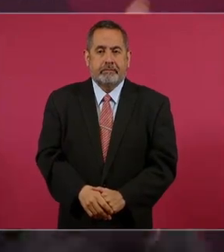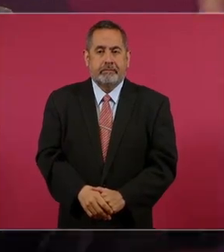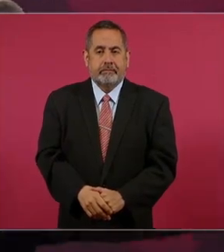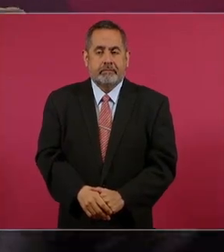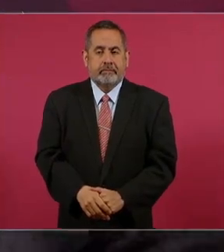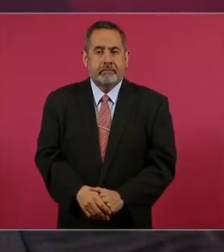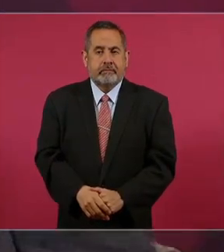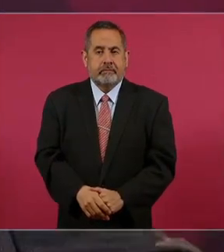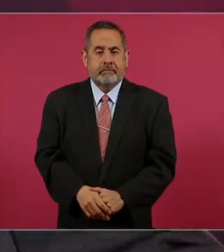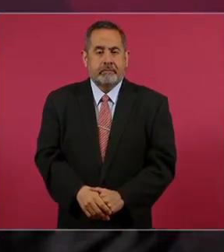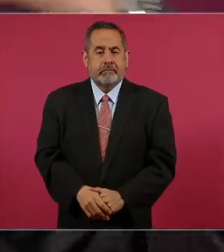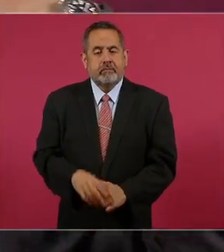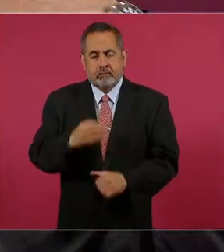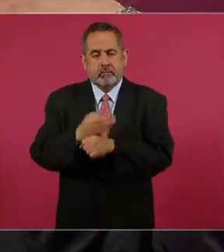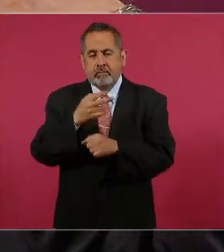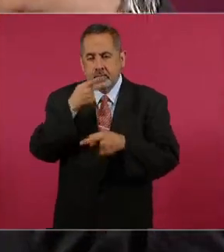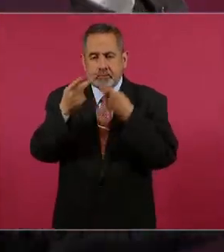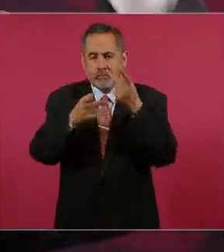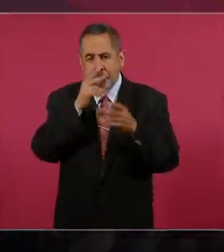no puedo hablar de eso pues